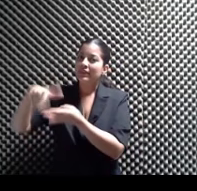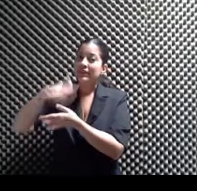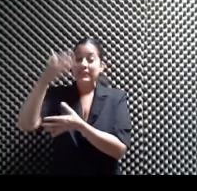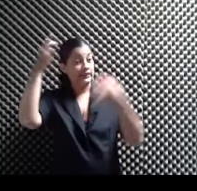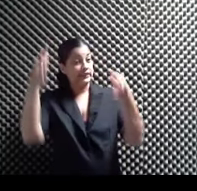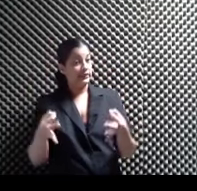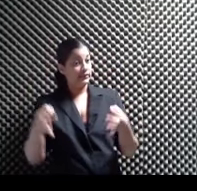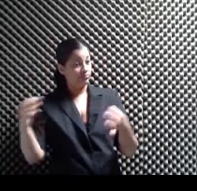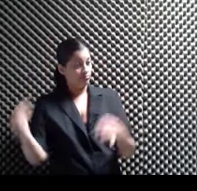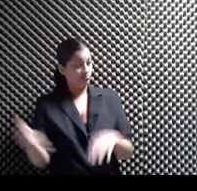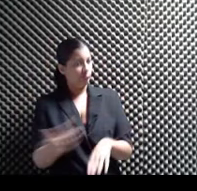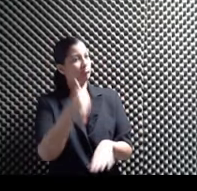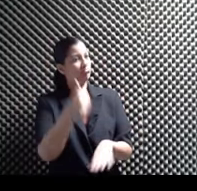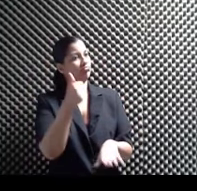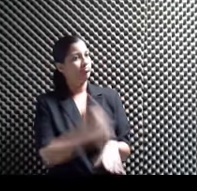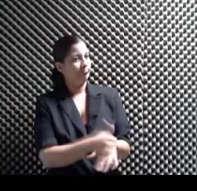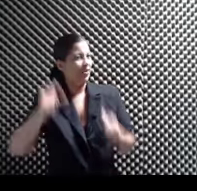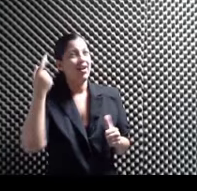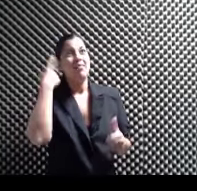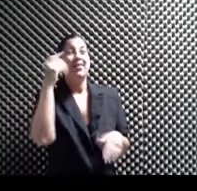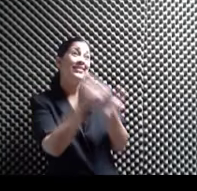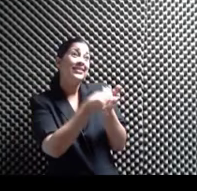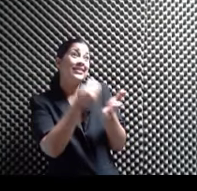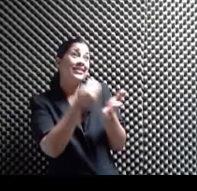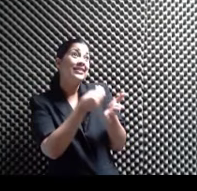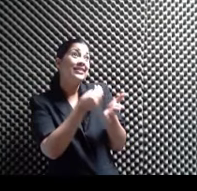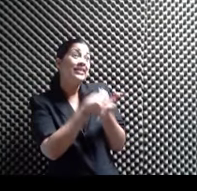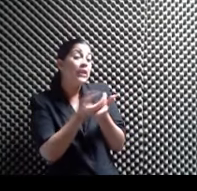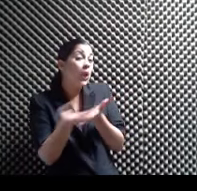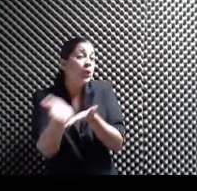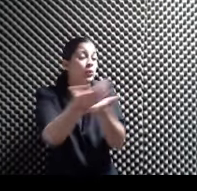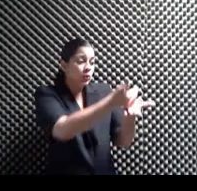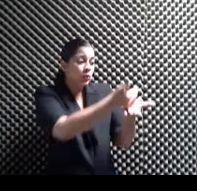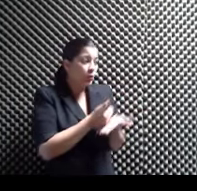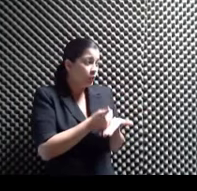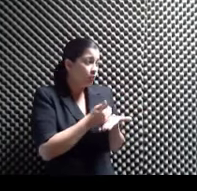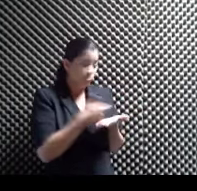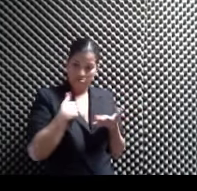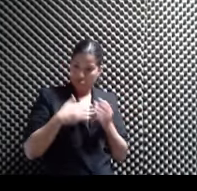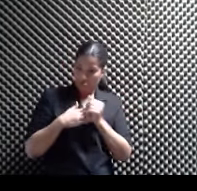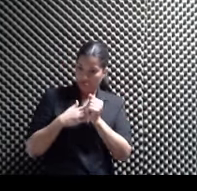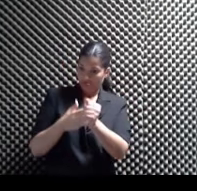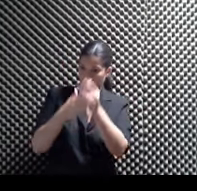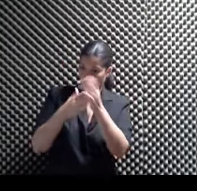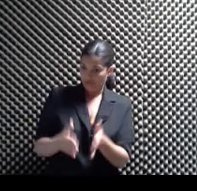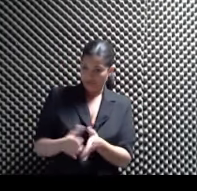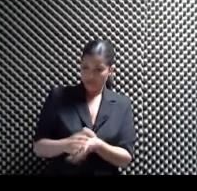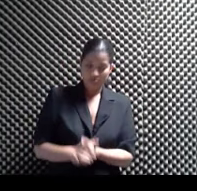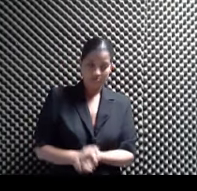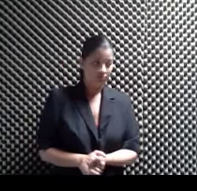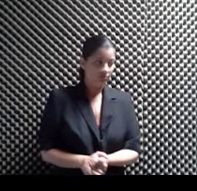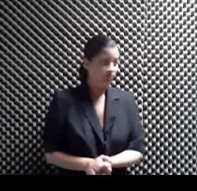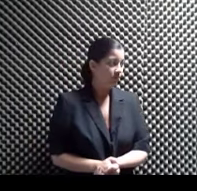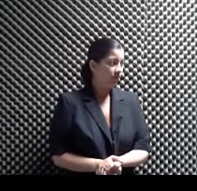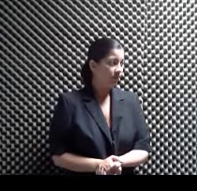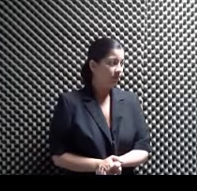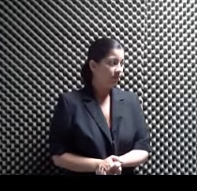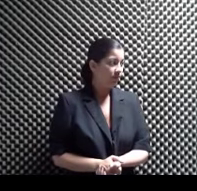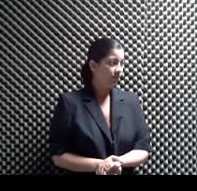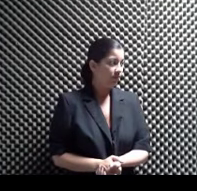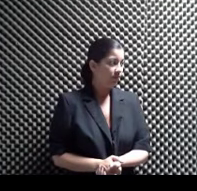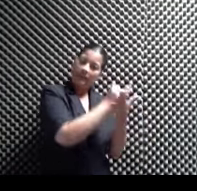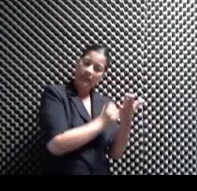sacar fondo Yo la iba a dirigir Y José Manuel Que es el otro compañero Iba a hacer La parte plástica ¿No? El diseño